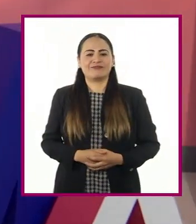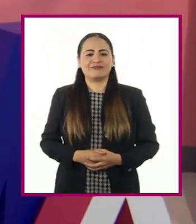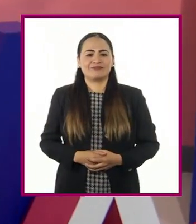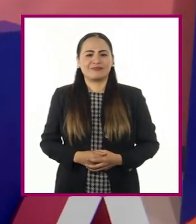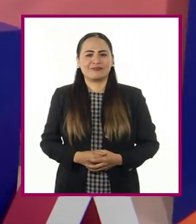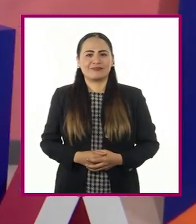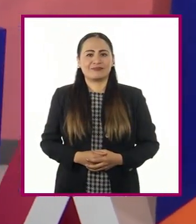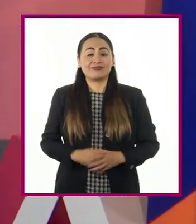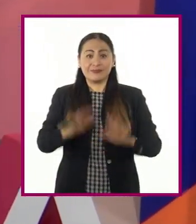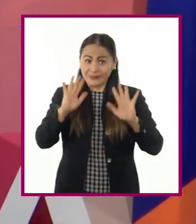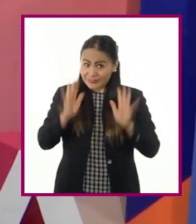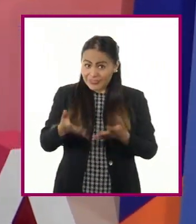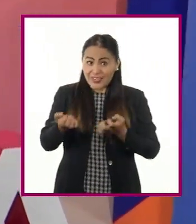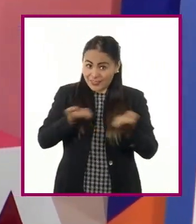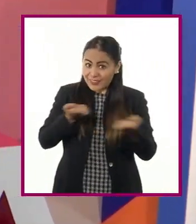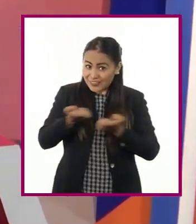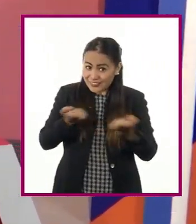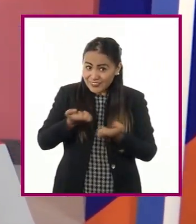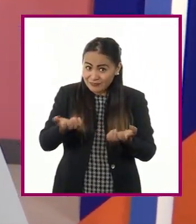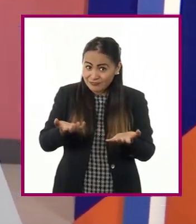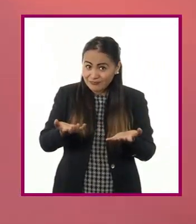¿ya hicieron algo de ejercicio?